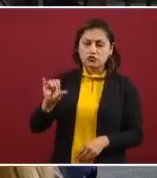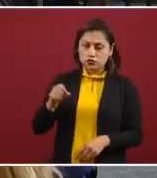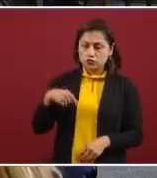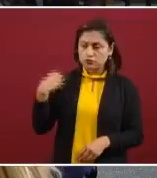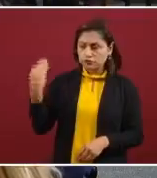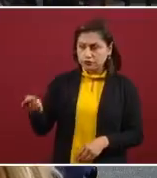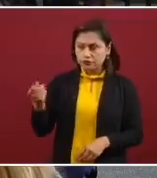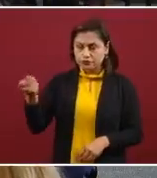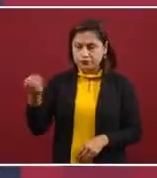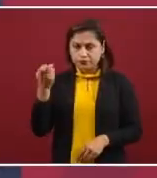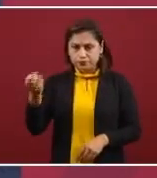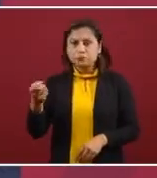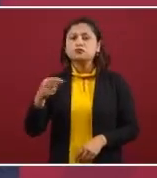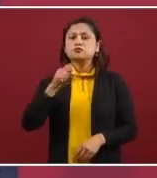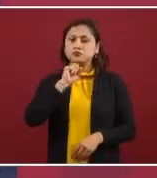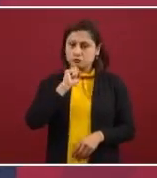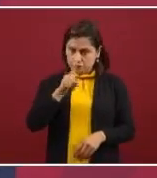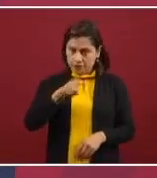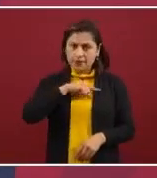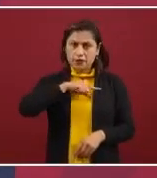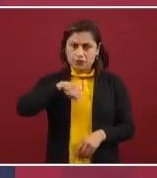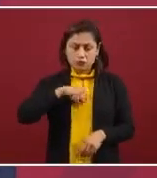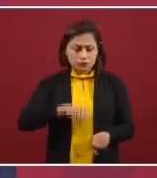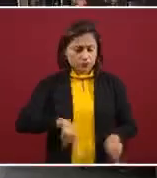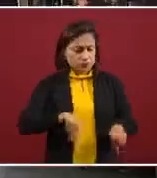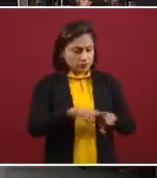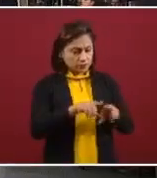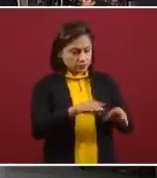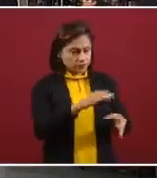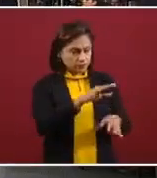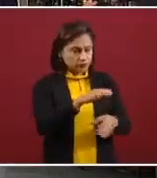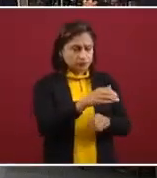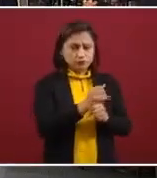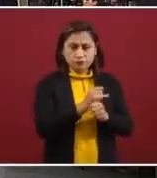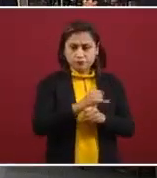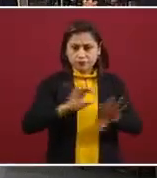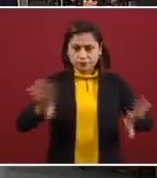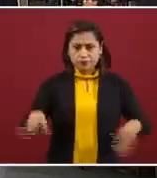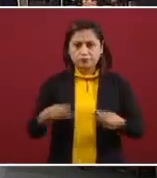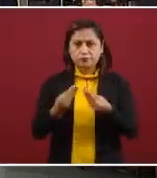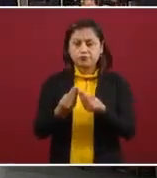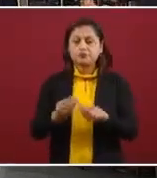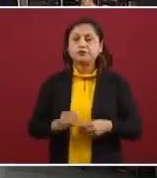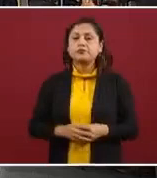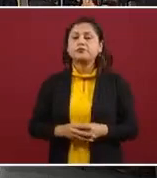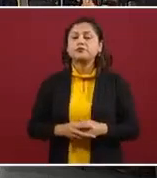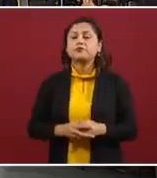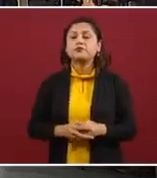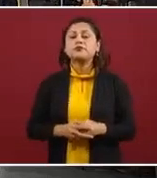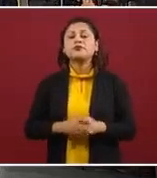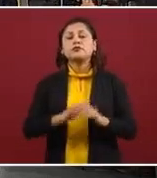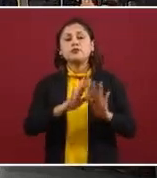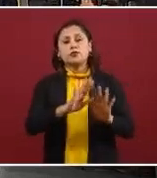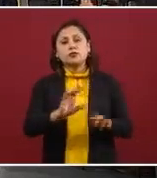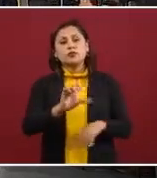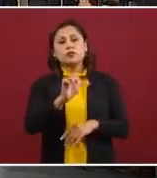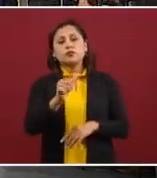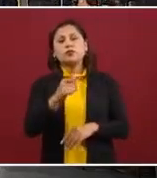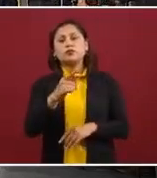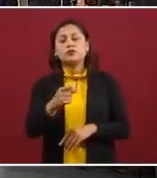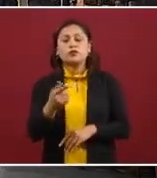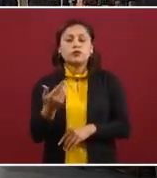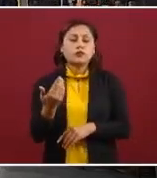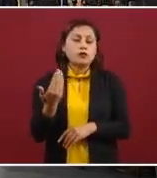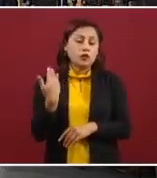nosotros, lo que tengamos de información al respecto. Ok. Presidente, hace unos días también la Secretaría de